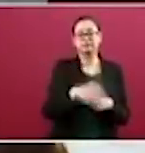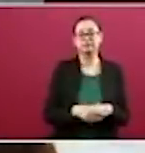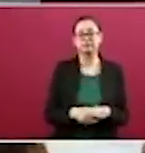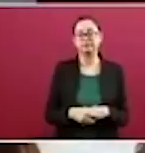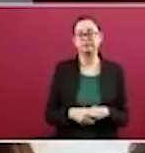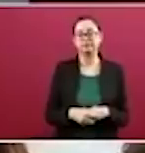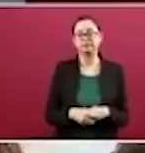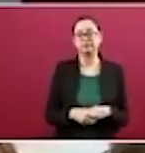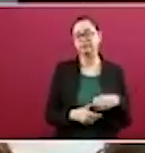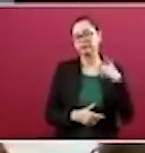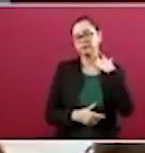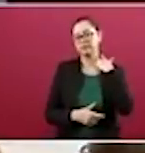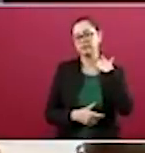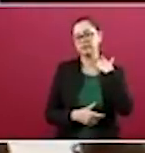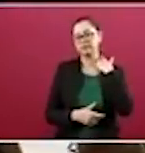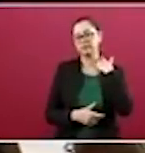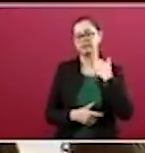los